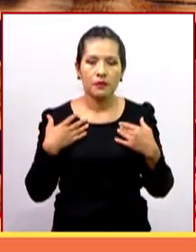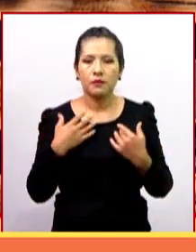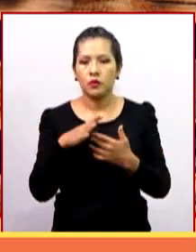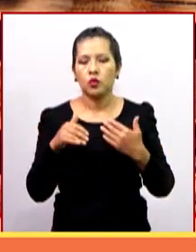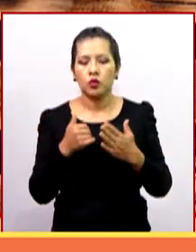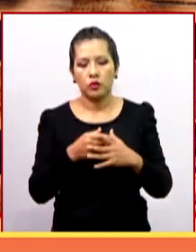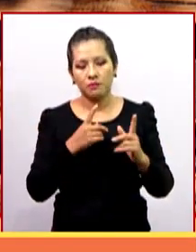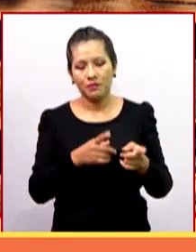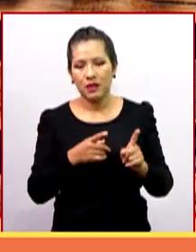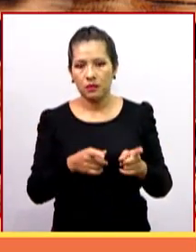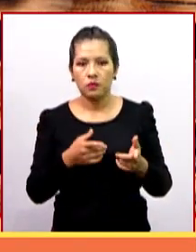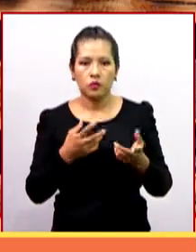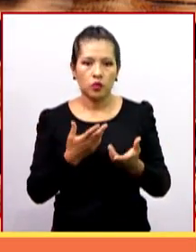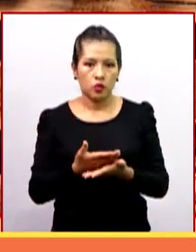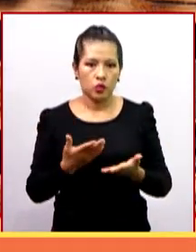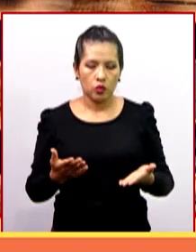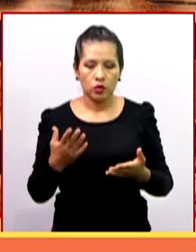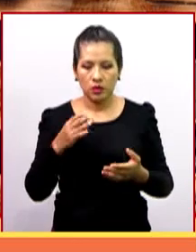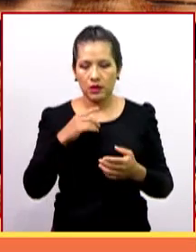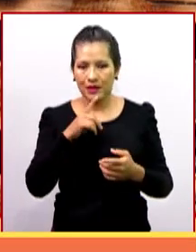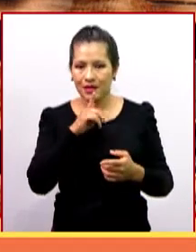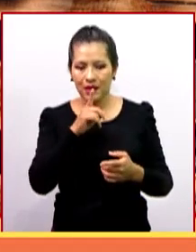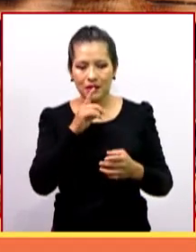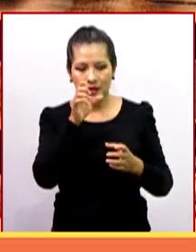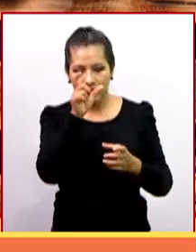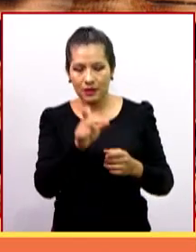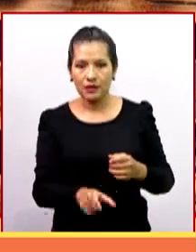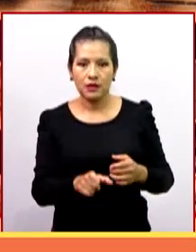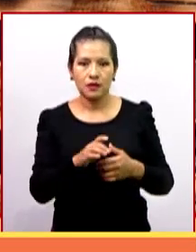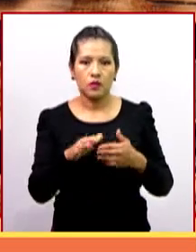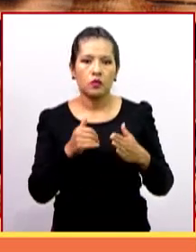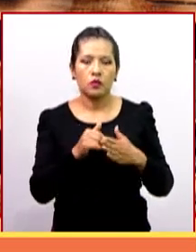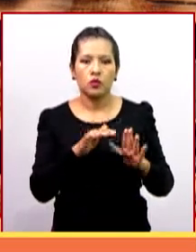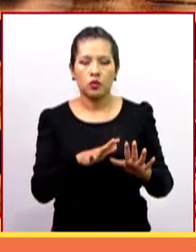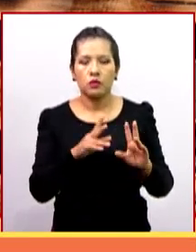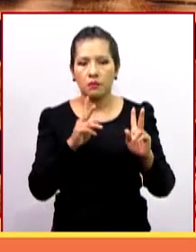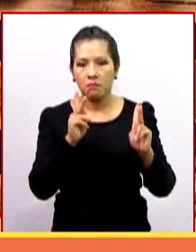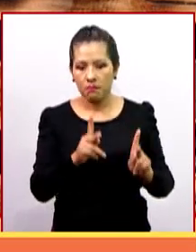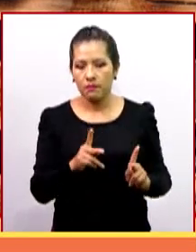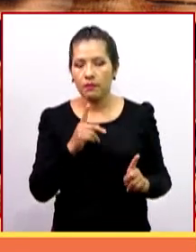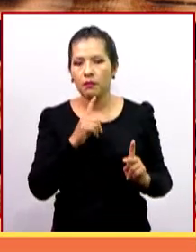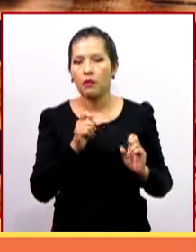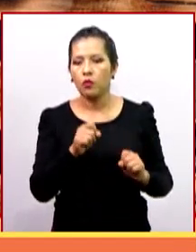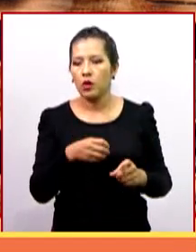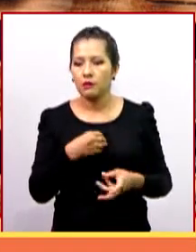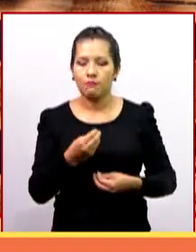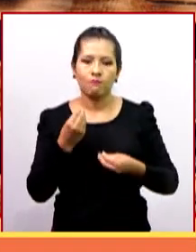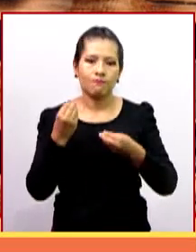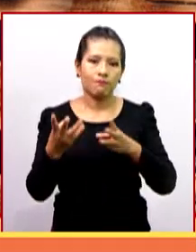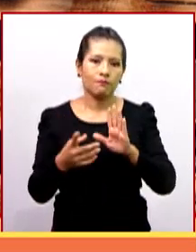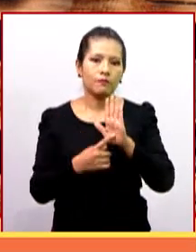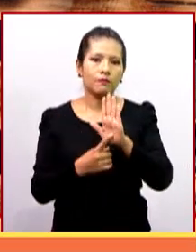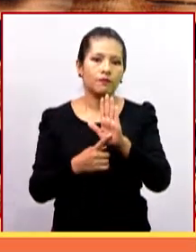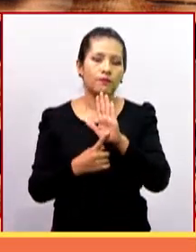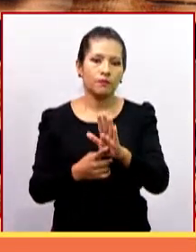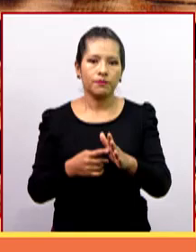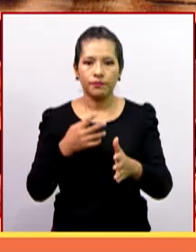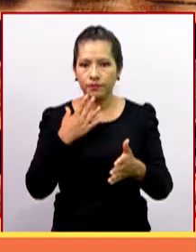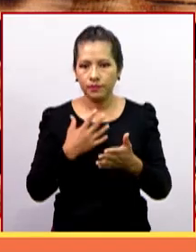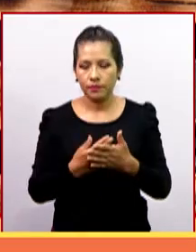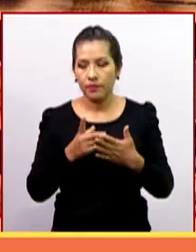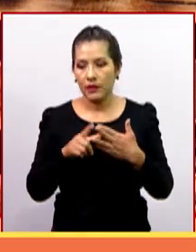elemento mismo dentro del cuerpo para expresar y para, en el fondo, yo creo, trascender o